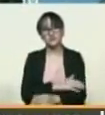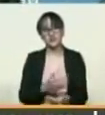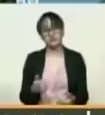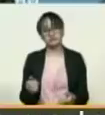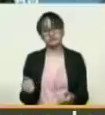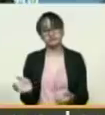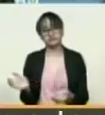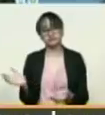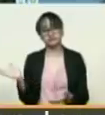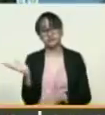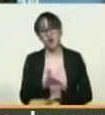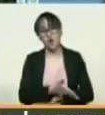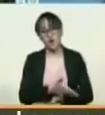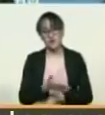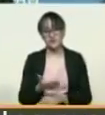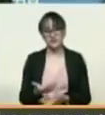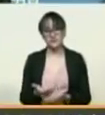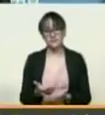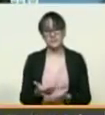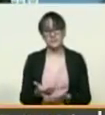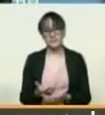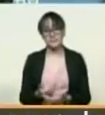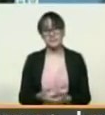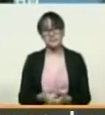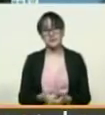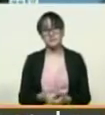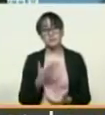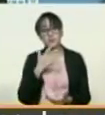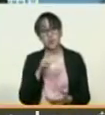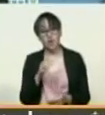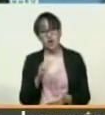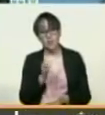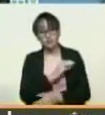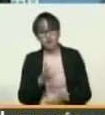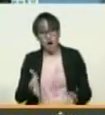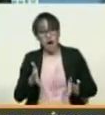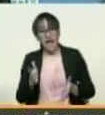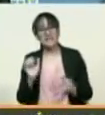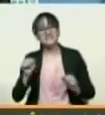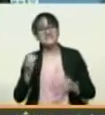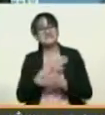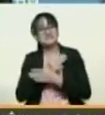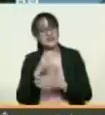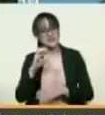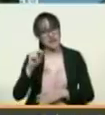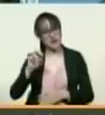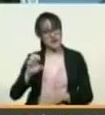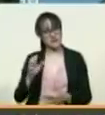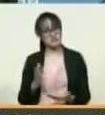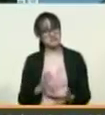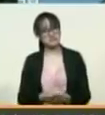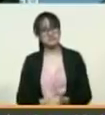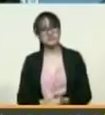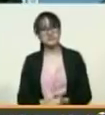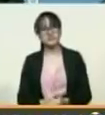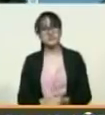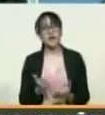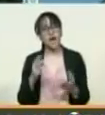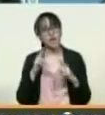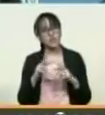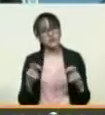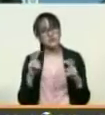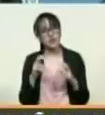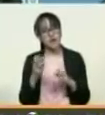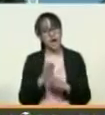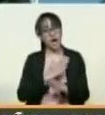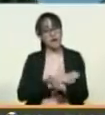ellos ganan, más bien felicitan el sistema electoral. Y tiene auditorías previas, auditorías durante el